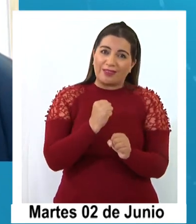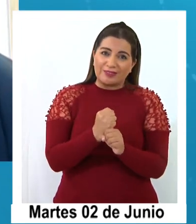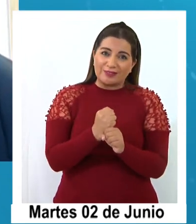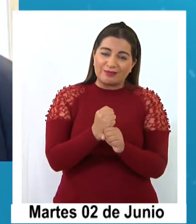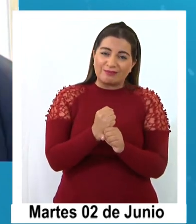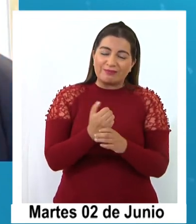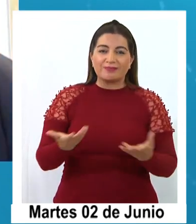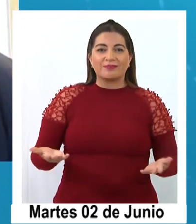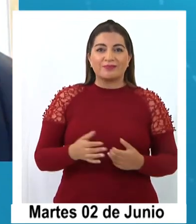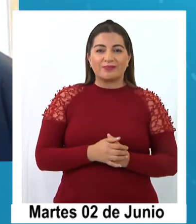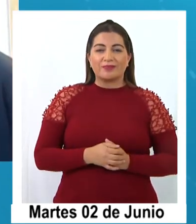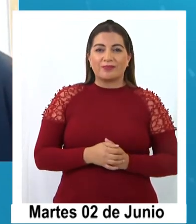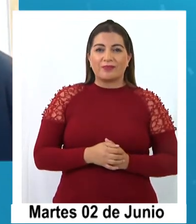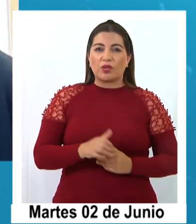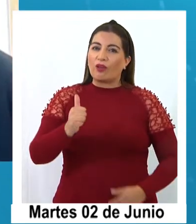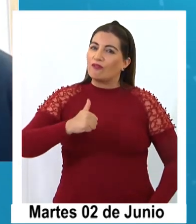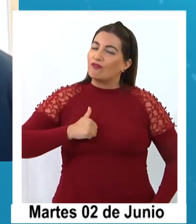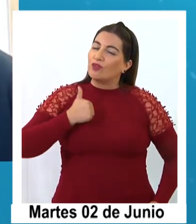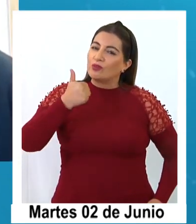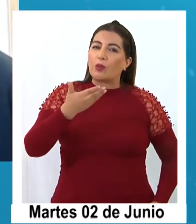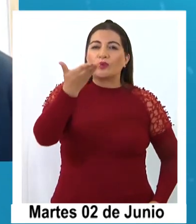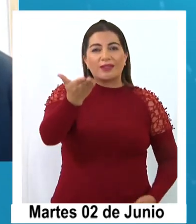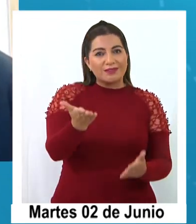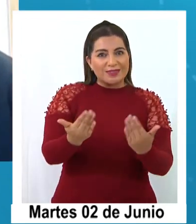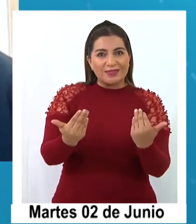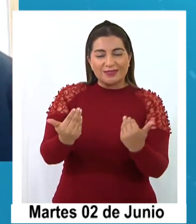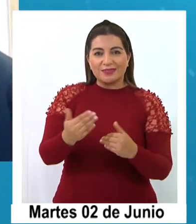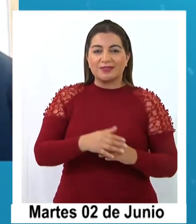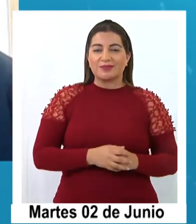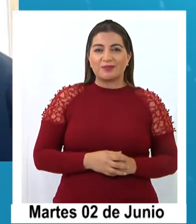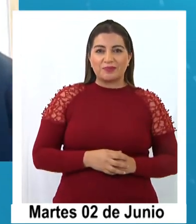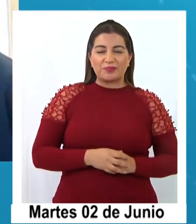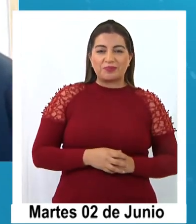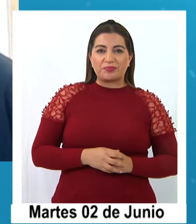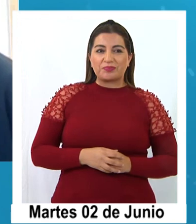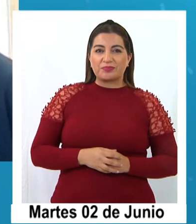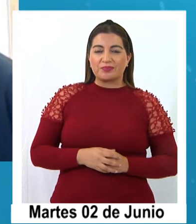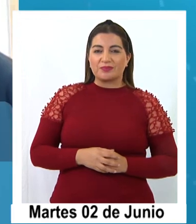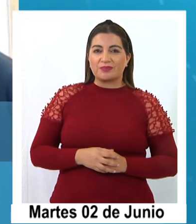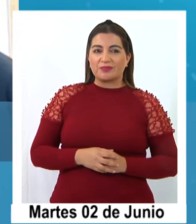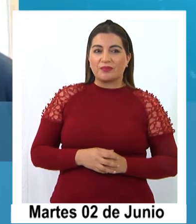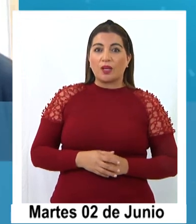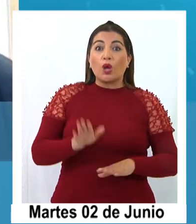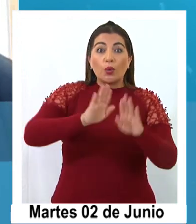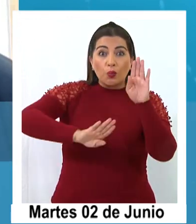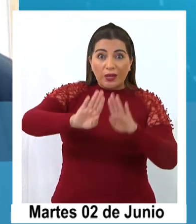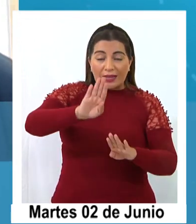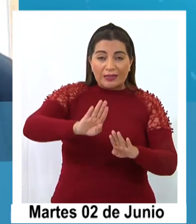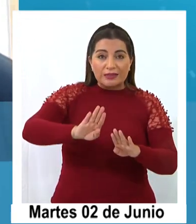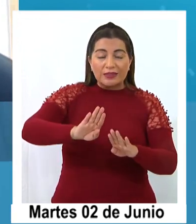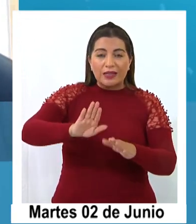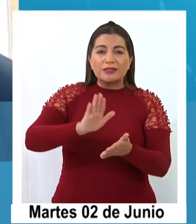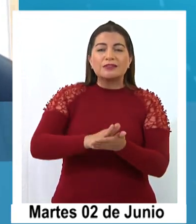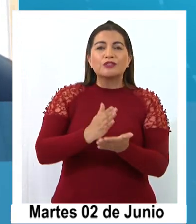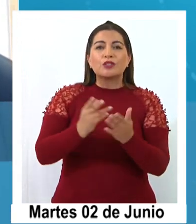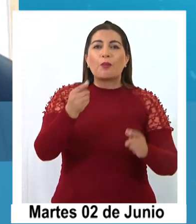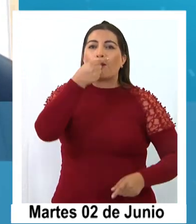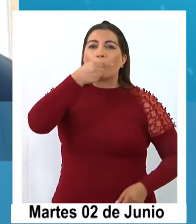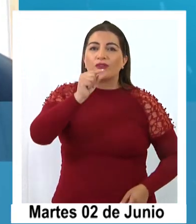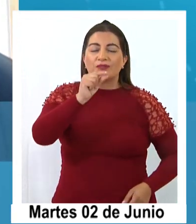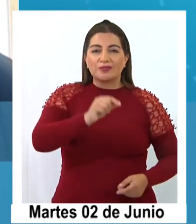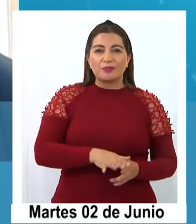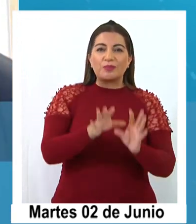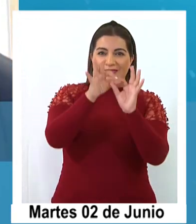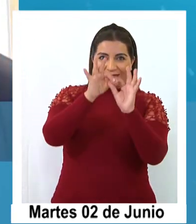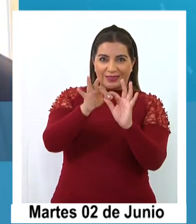así es que dispuesta cuando usted lo requiera, a lo que necesite. Sí, bueno, que cuídate y que te mejores pronto, muchas gracias.